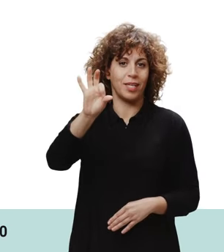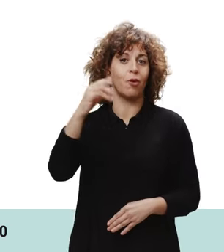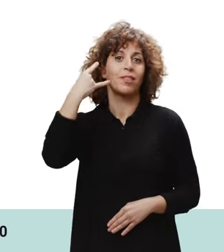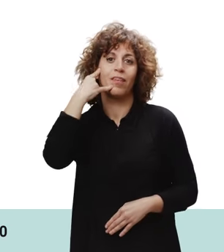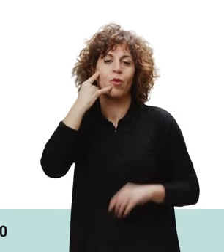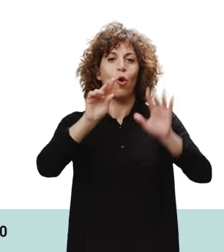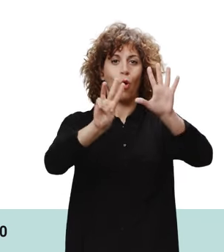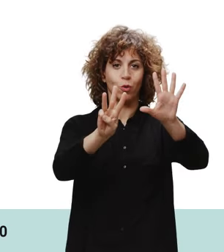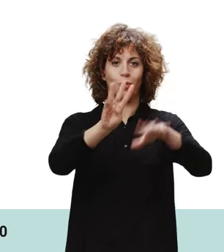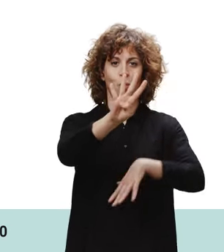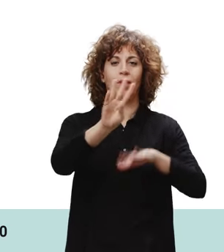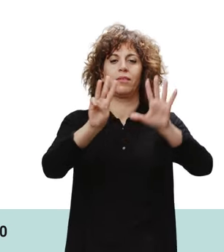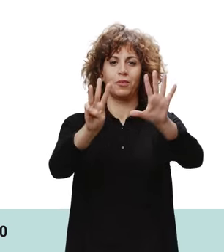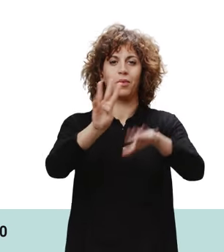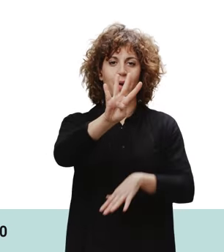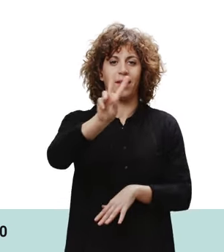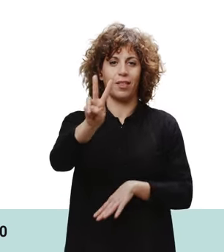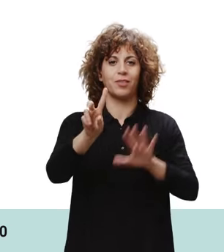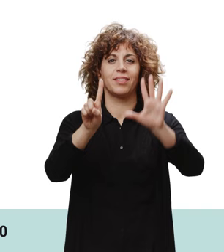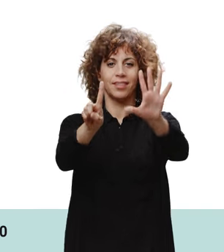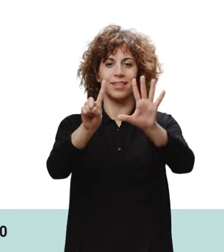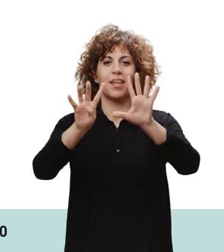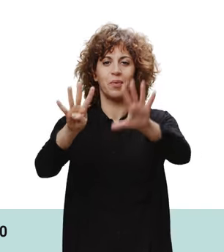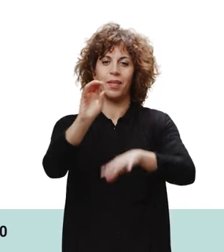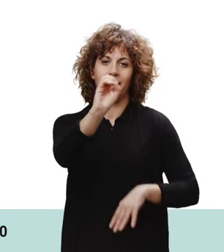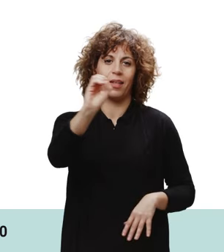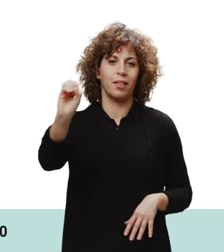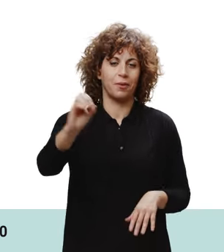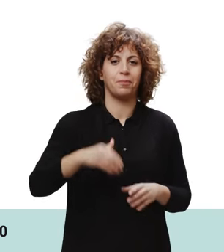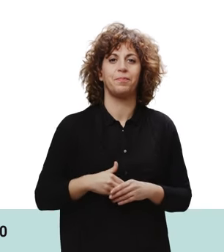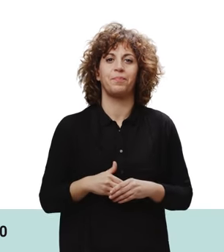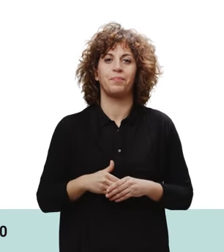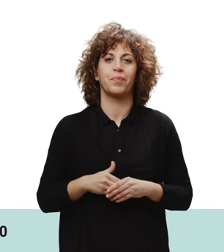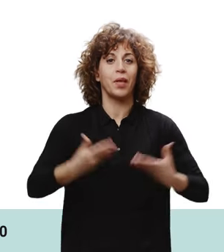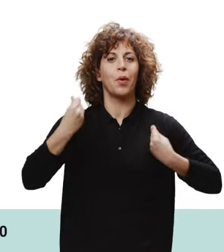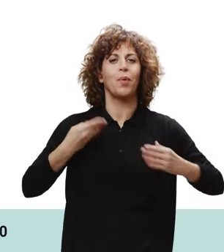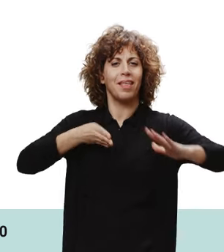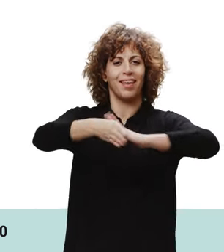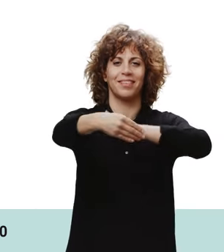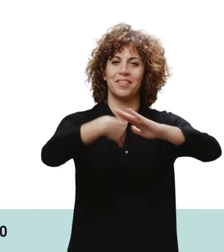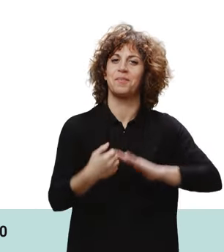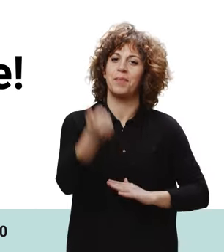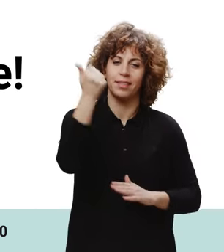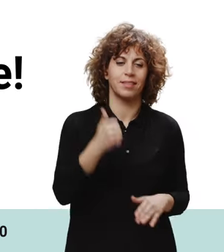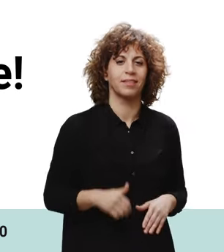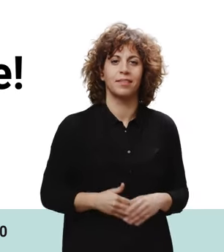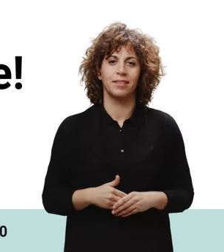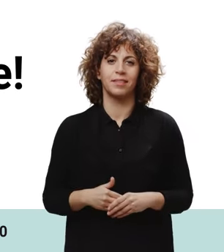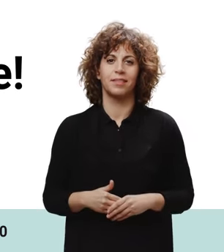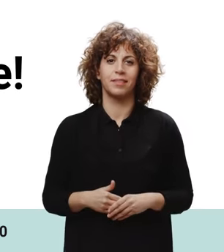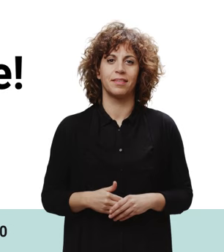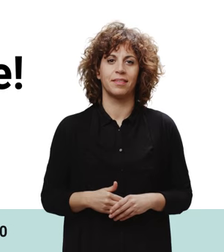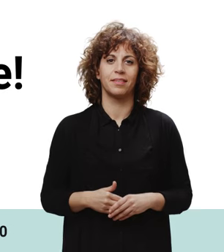productosdeapoyo.navarra.es o en el teléfono 848 42 69 00. Haz tu vida más accesible.